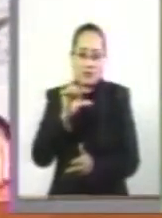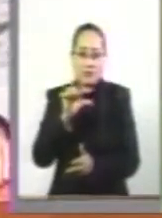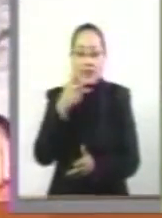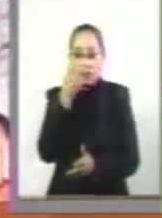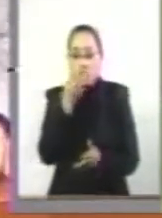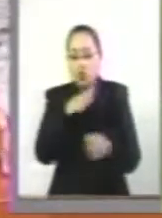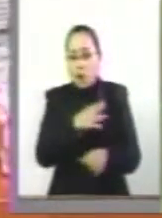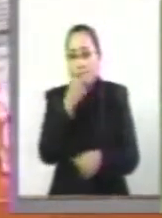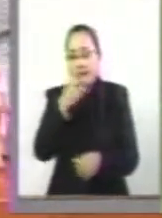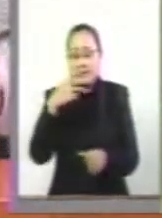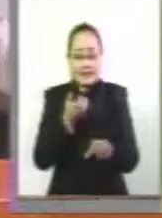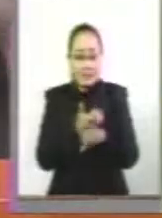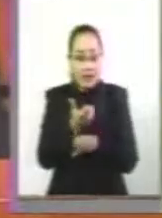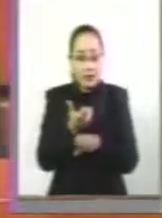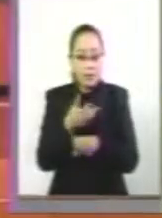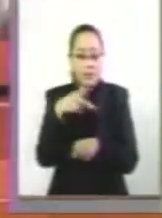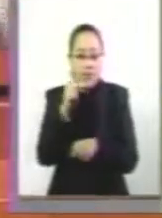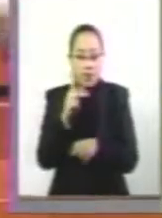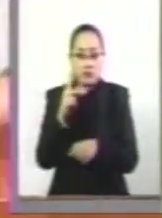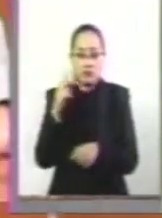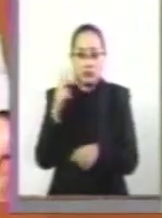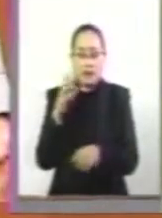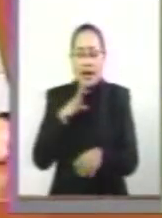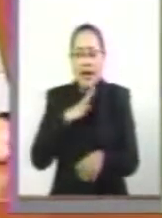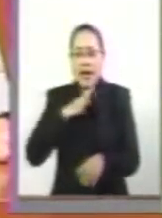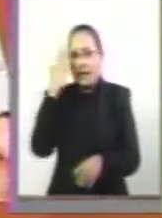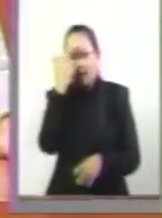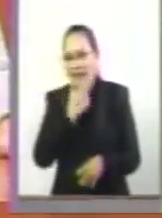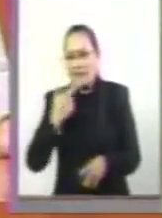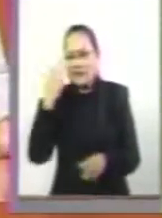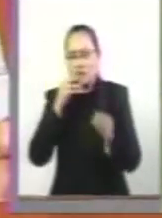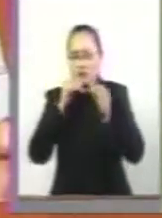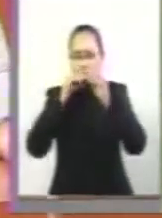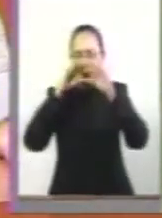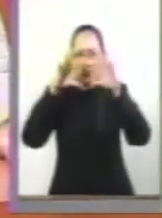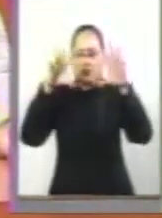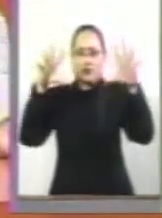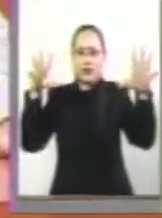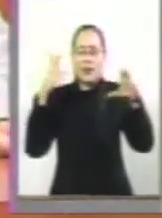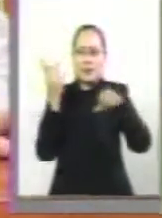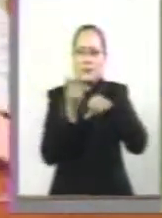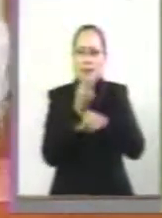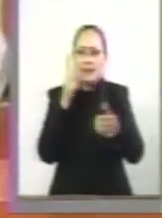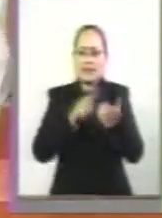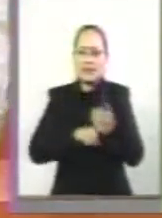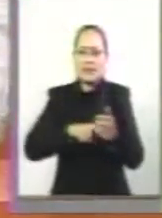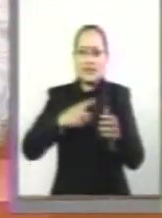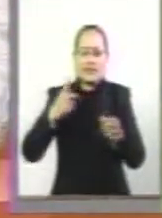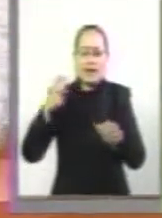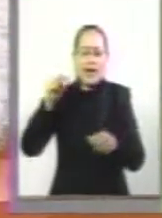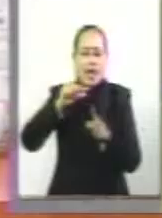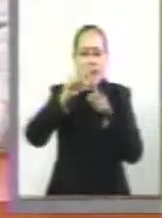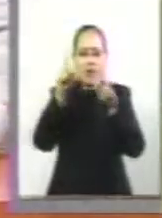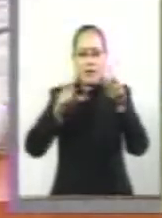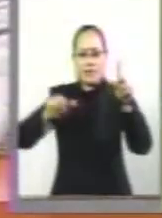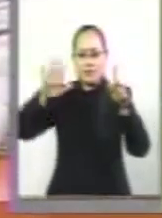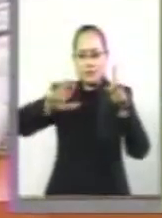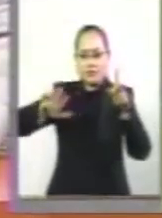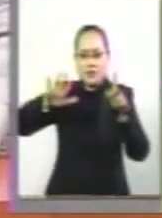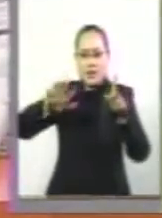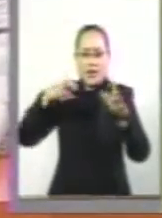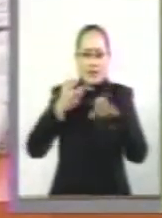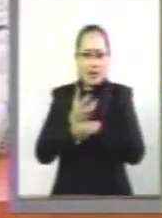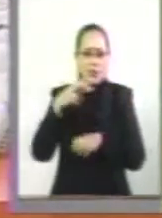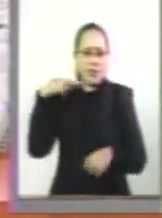entidad, pero si hacemos un análisis de lo que está pasando en ese estado del sureste, pues